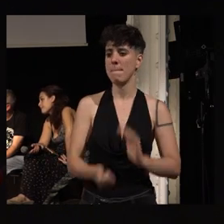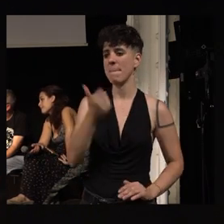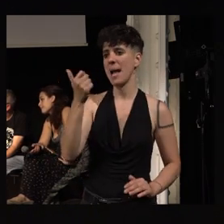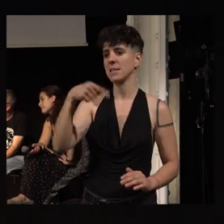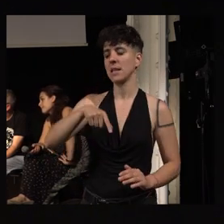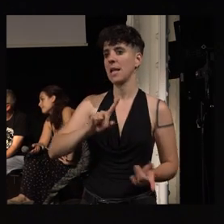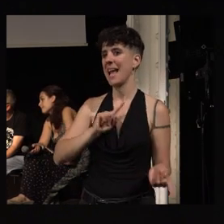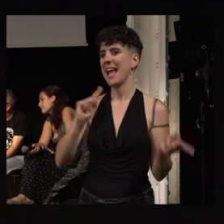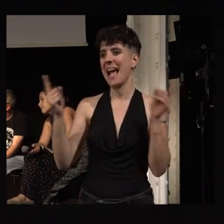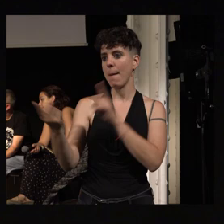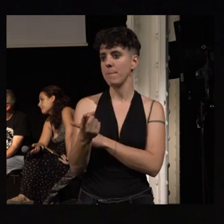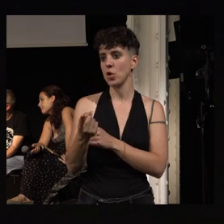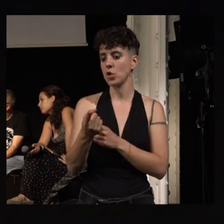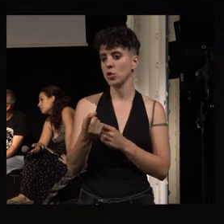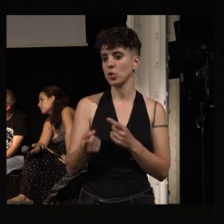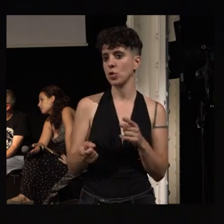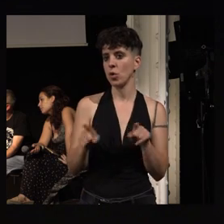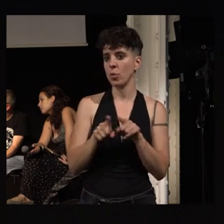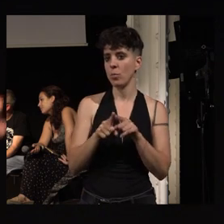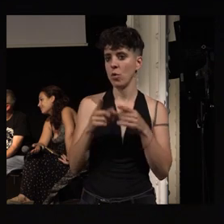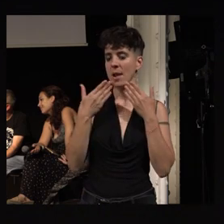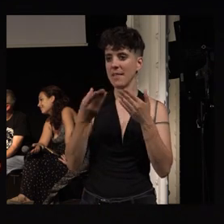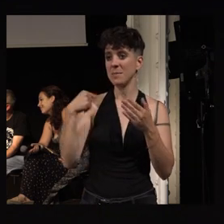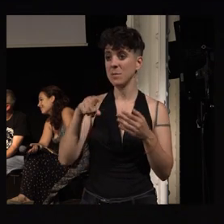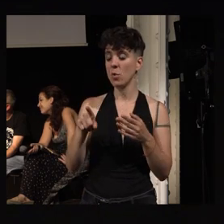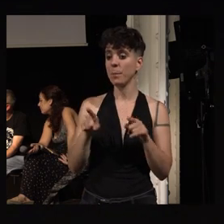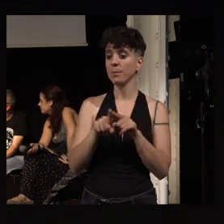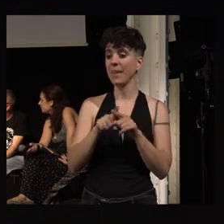motivó. A día de hoy, por ejemplo, la